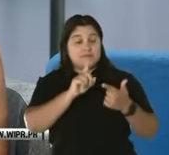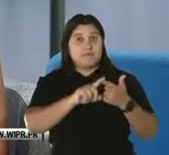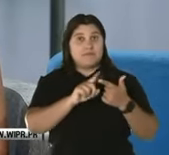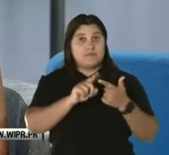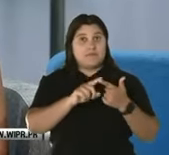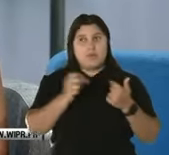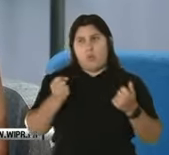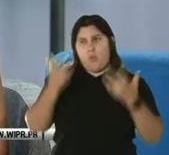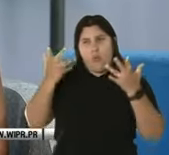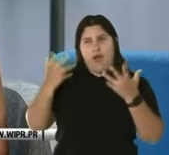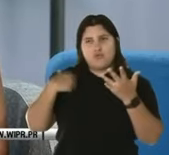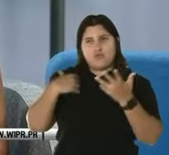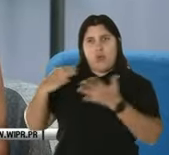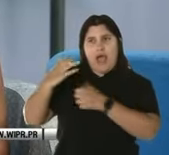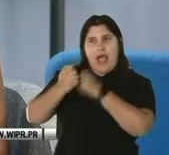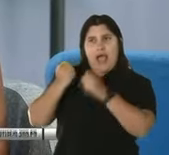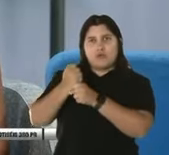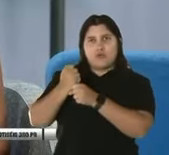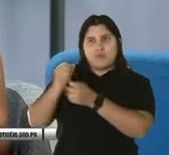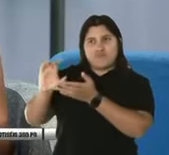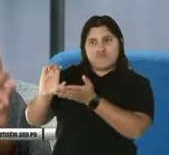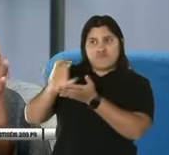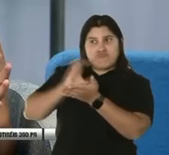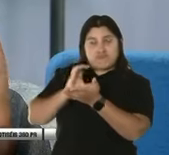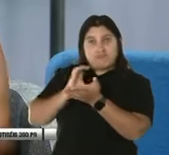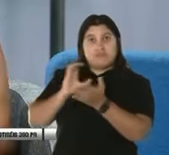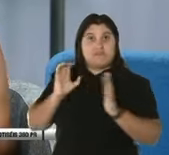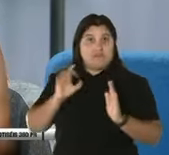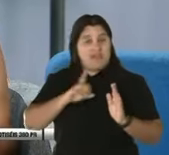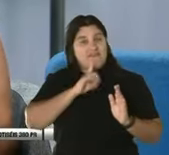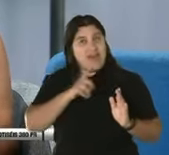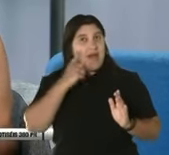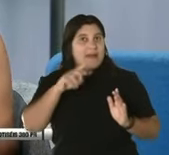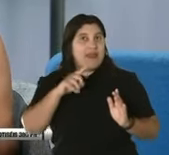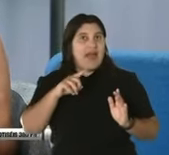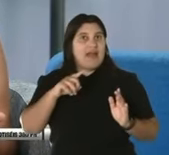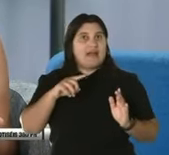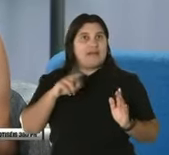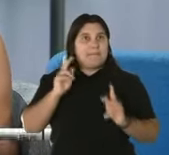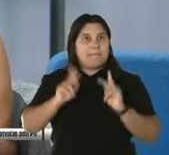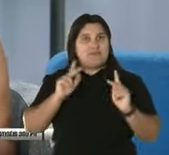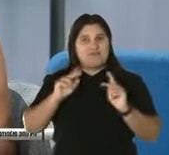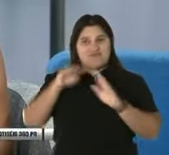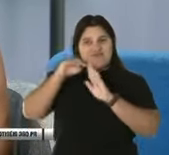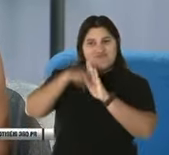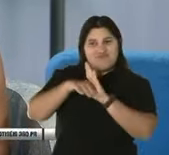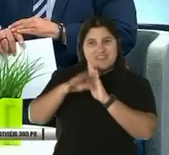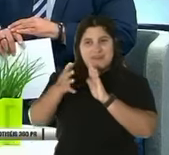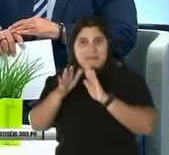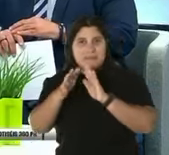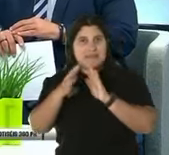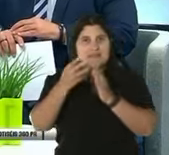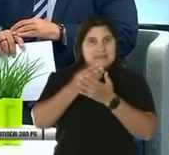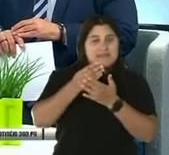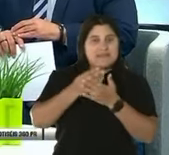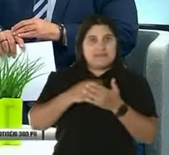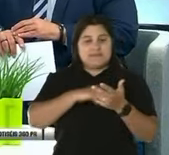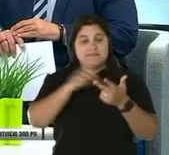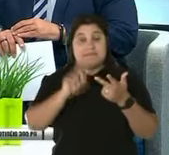de ingreso que tuvo durante el año porque igual es para este personas de bajos y moderados ingresos